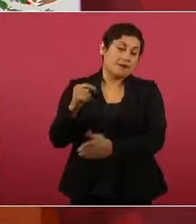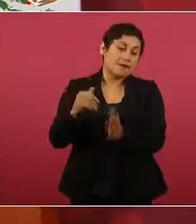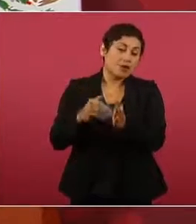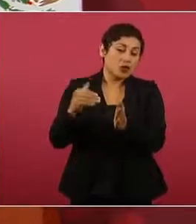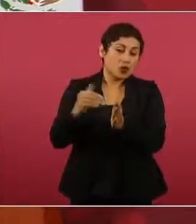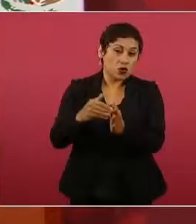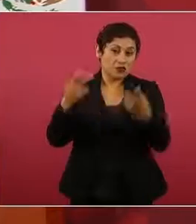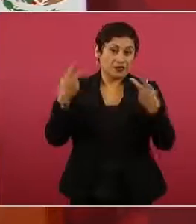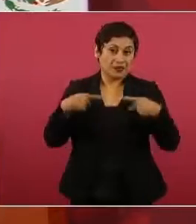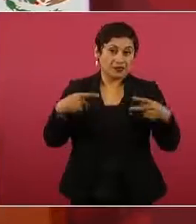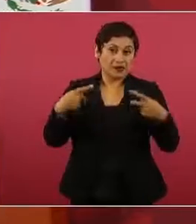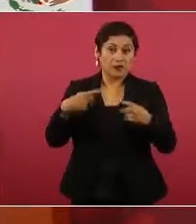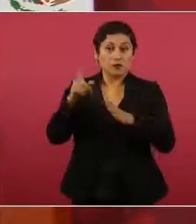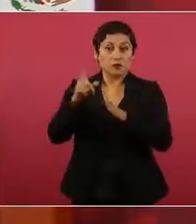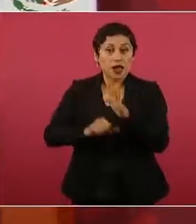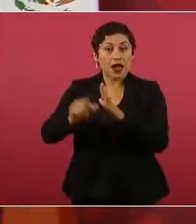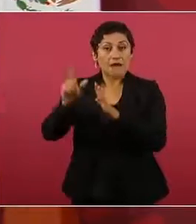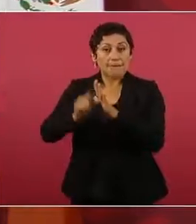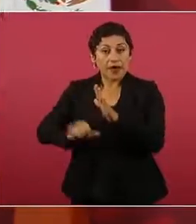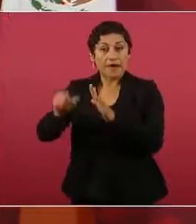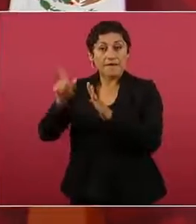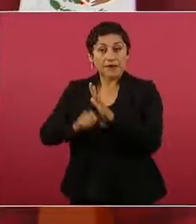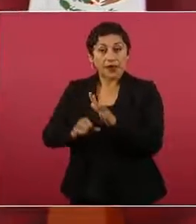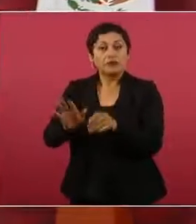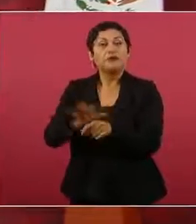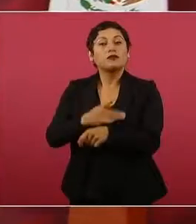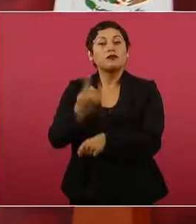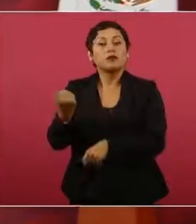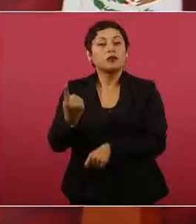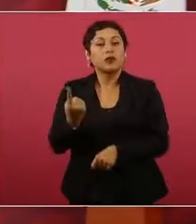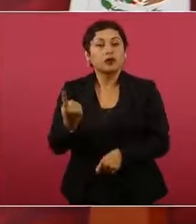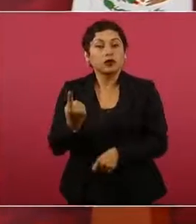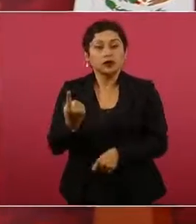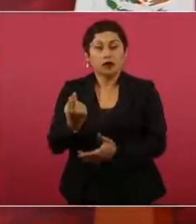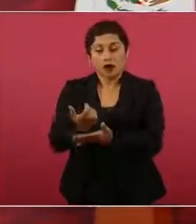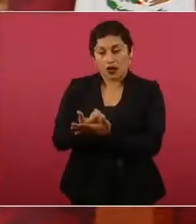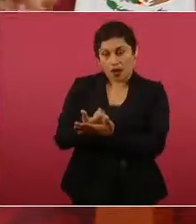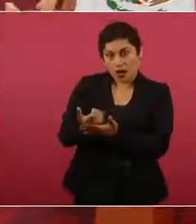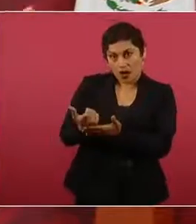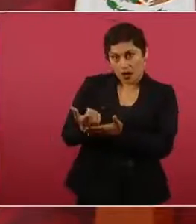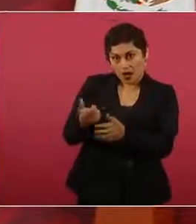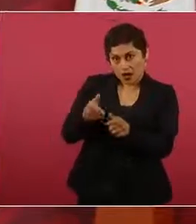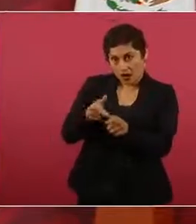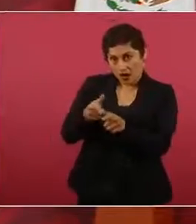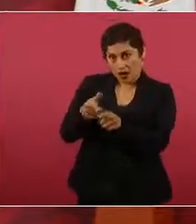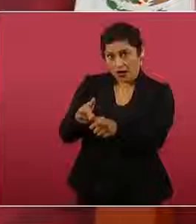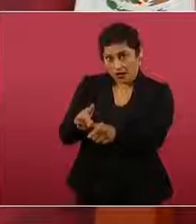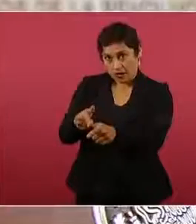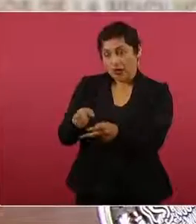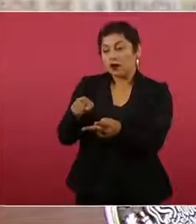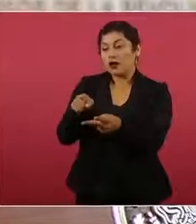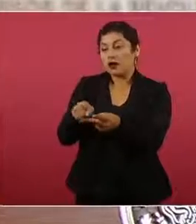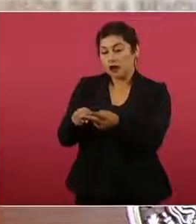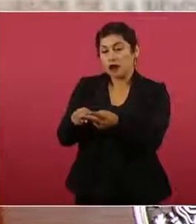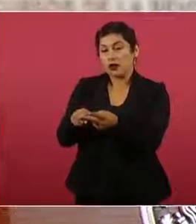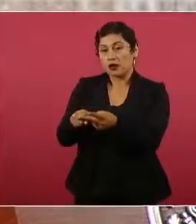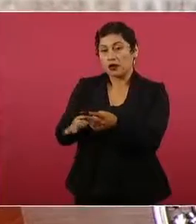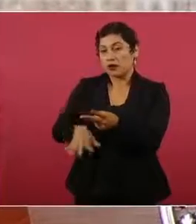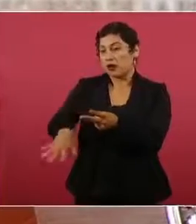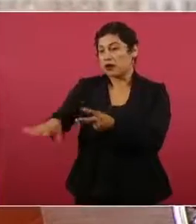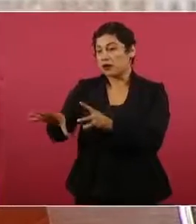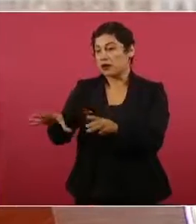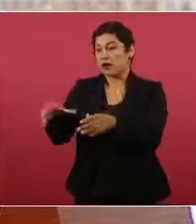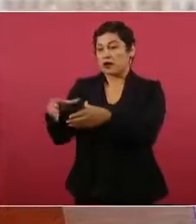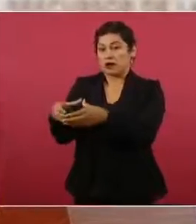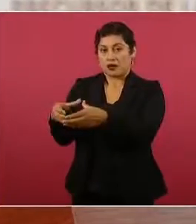porque tenían no solo sueldos y un aparato administrativo,